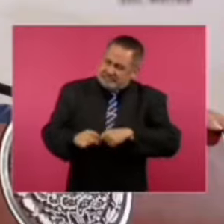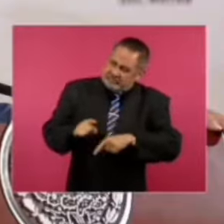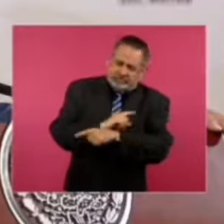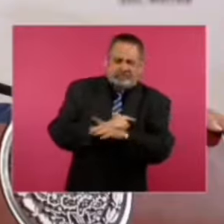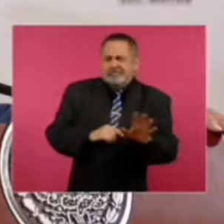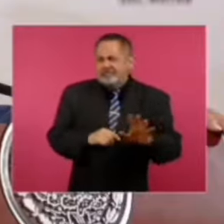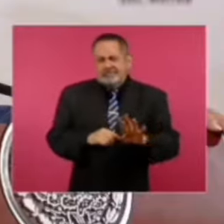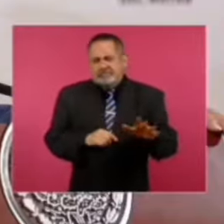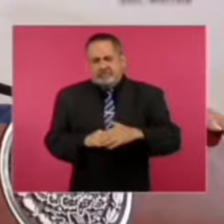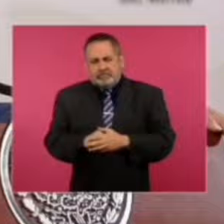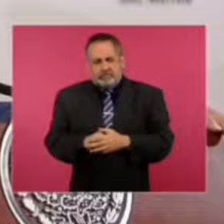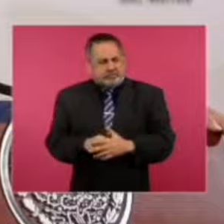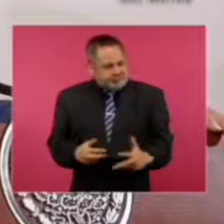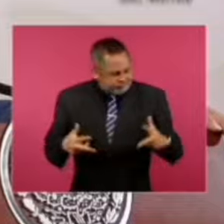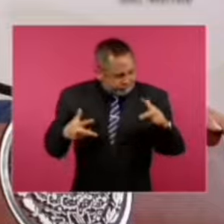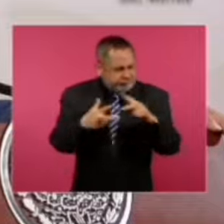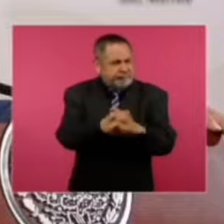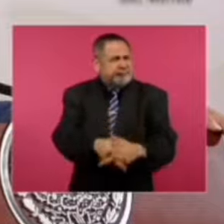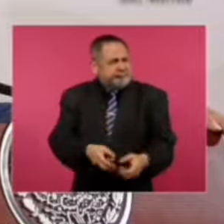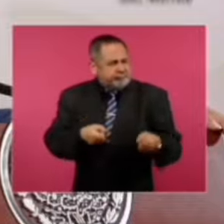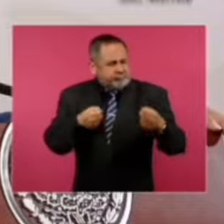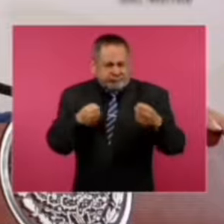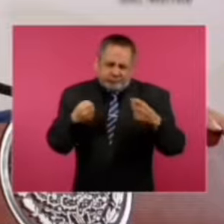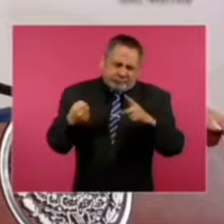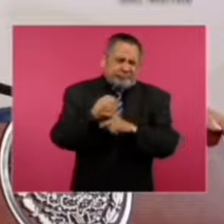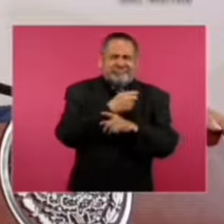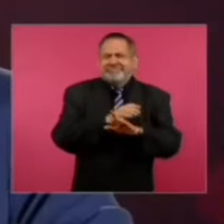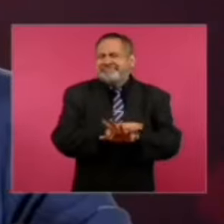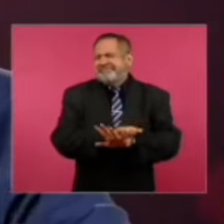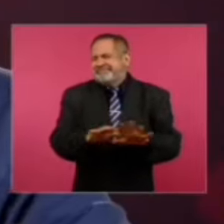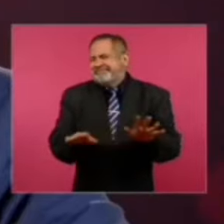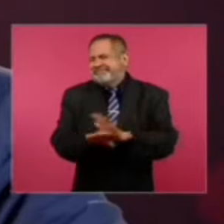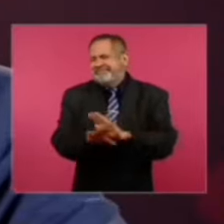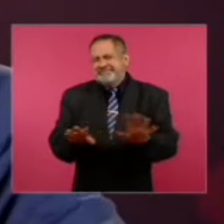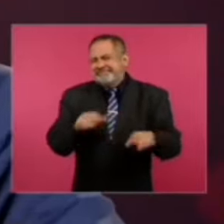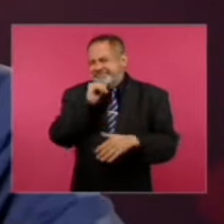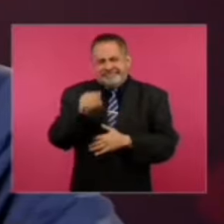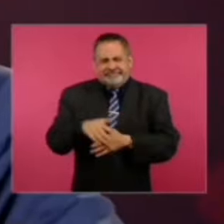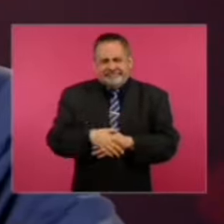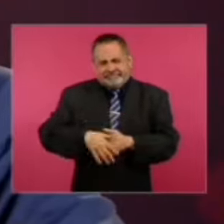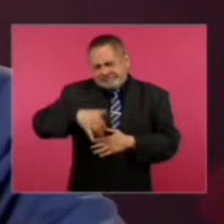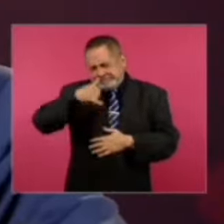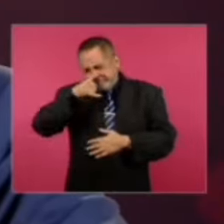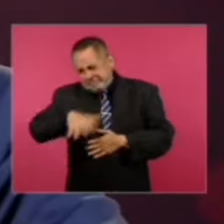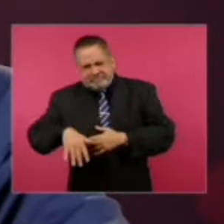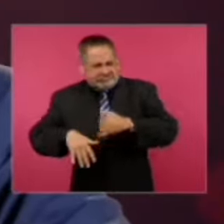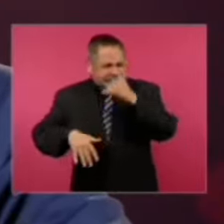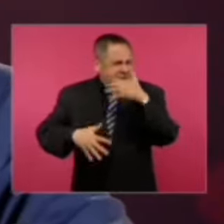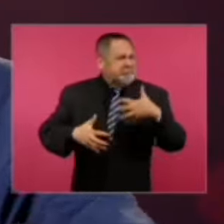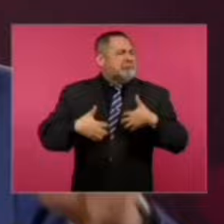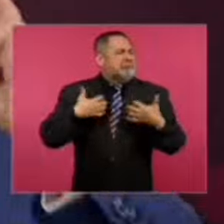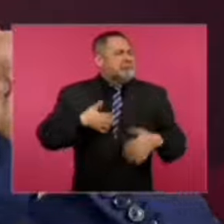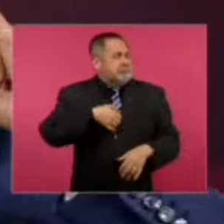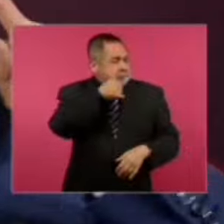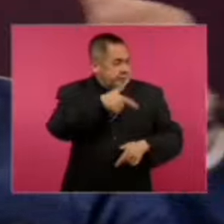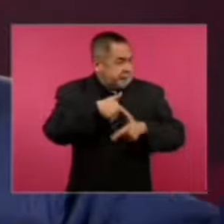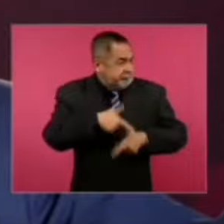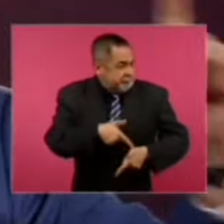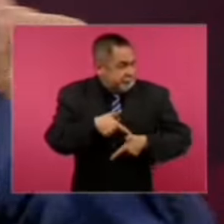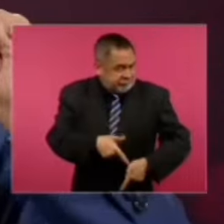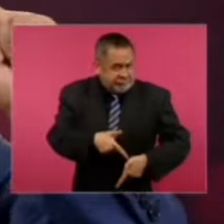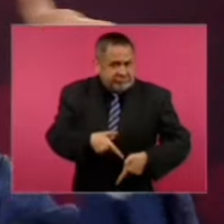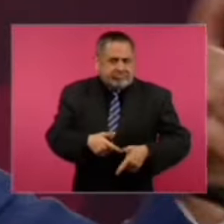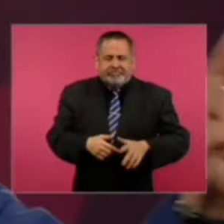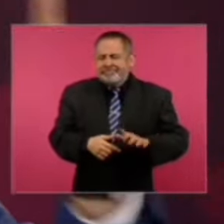no nos agarremos a golpes, ni nada de agresiones. Nada más